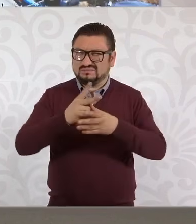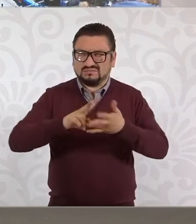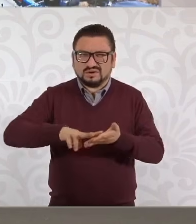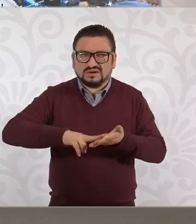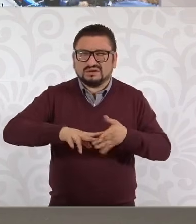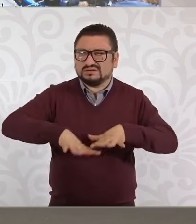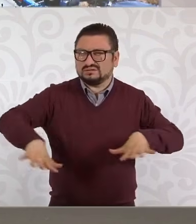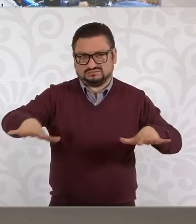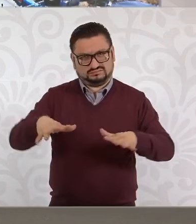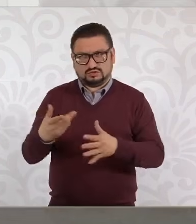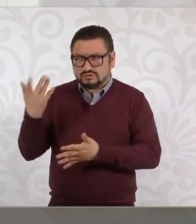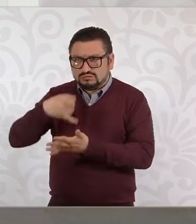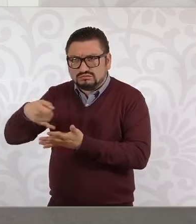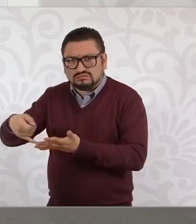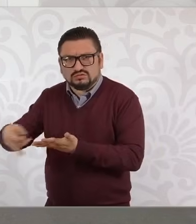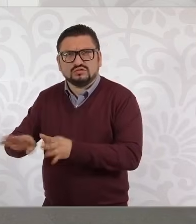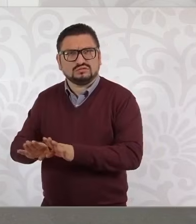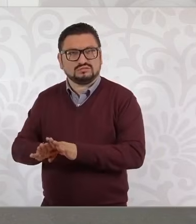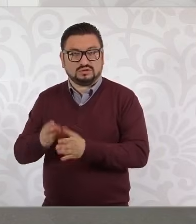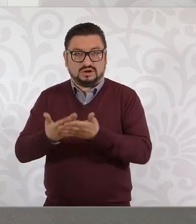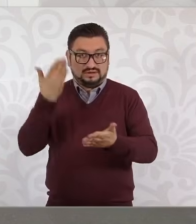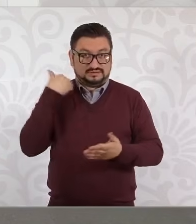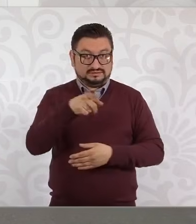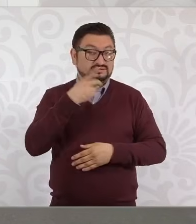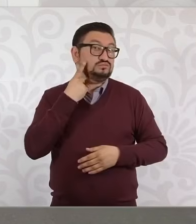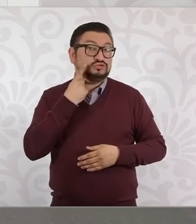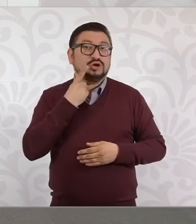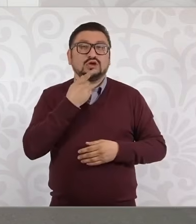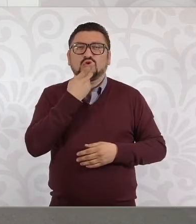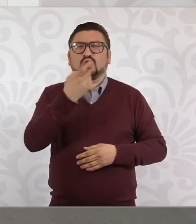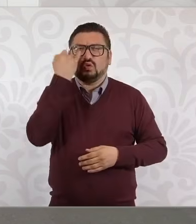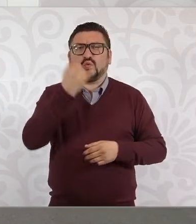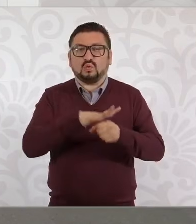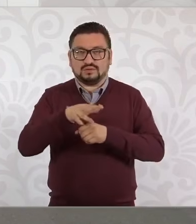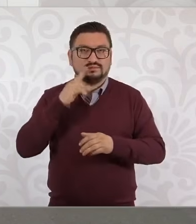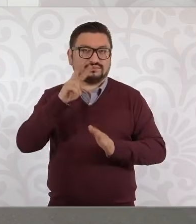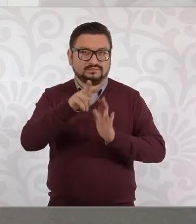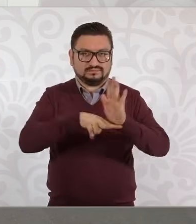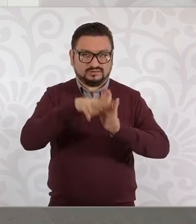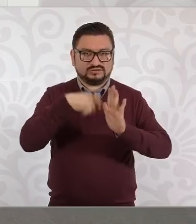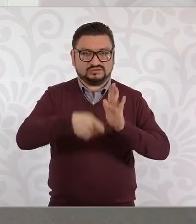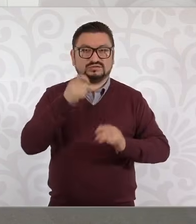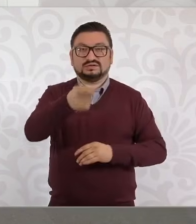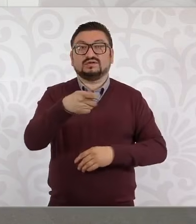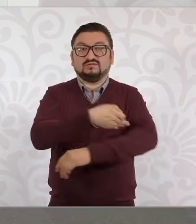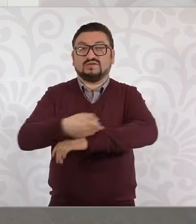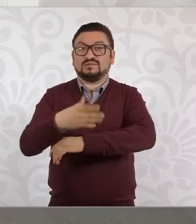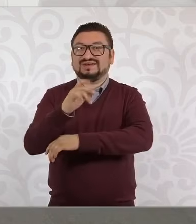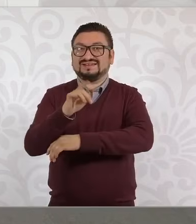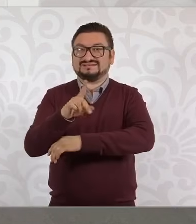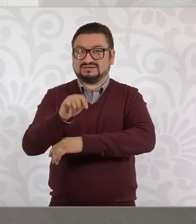ver cuál era la postura del diputado cuando se discutía esta nueva ley. Si me ayudan a poner el video, por favor. Que es de la familia